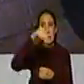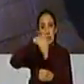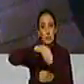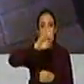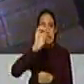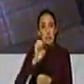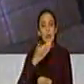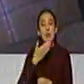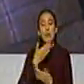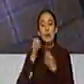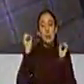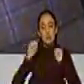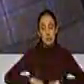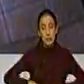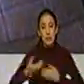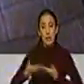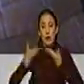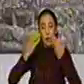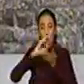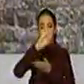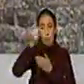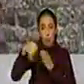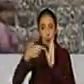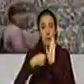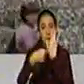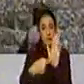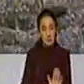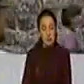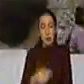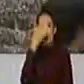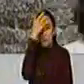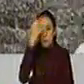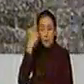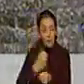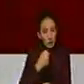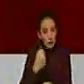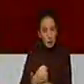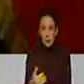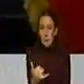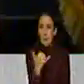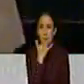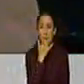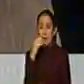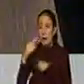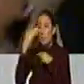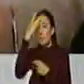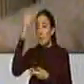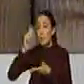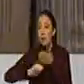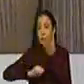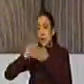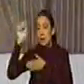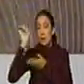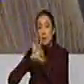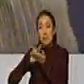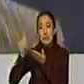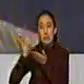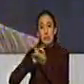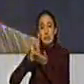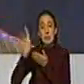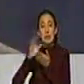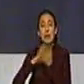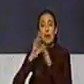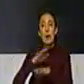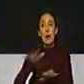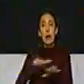del Movimiento Creo presentaron este jueves la solicitud por el presunto incumplimiento de funciones al emitir una sentencia sin motivación en la destitución del delegado del CNE